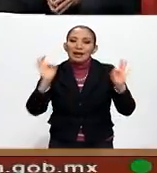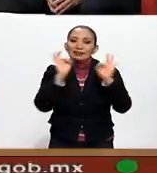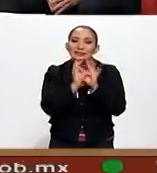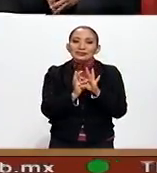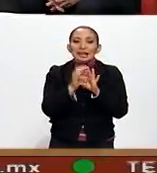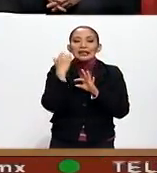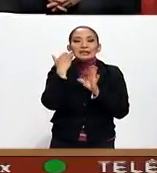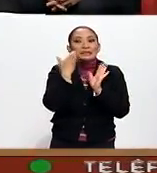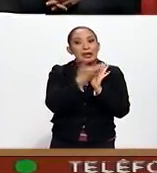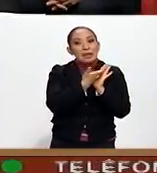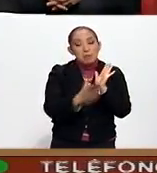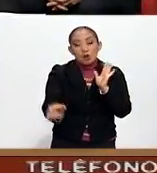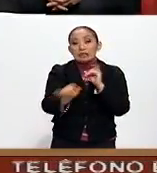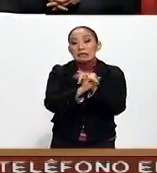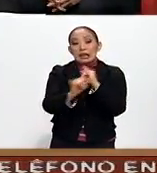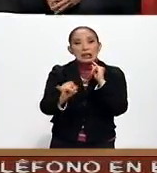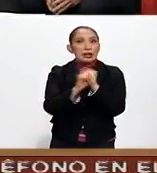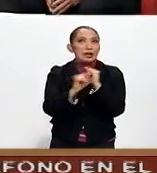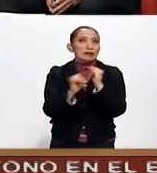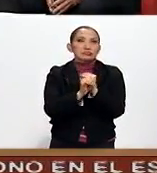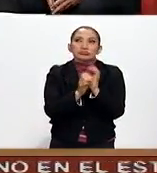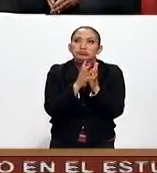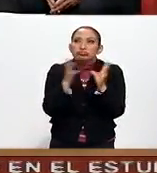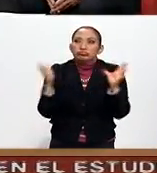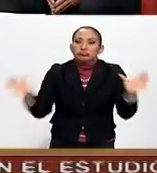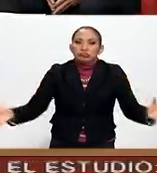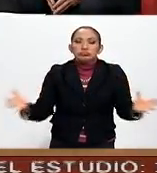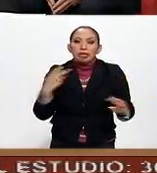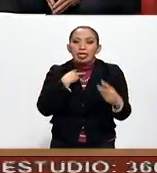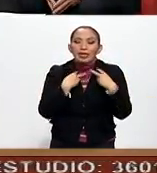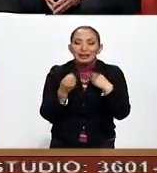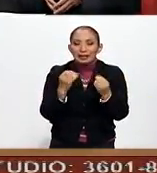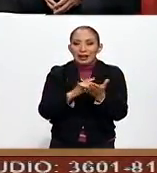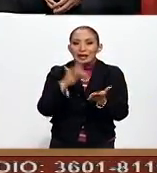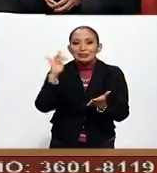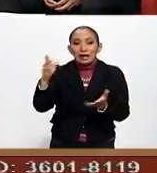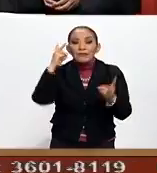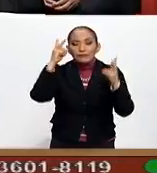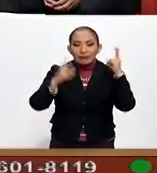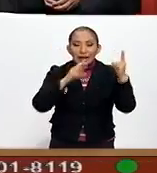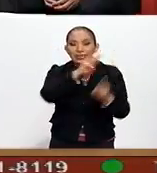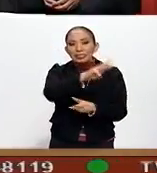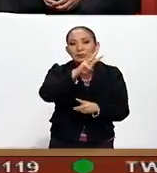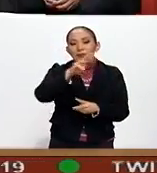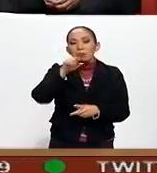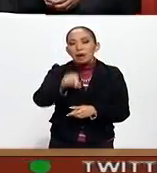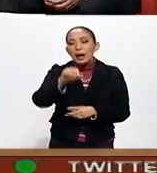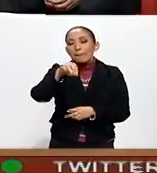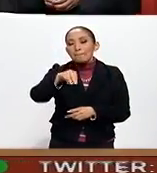esta época digital tan apabullante. Sí. Gracias. Al contrario, visítenos